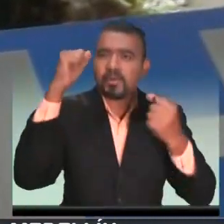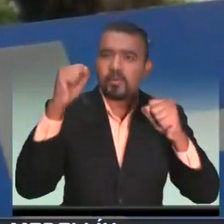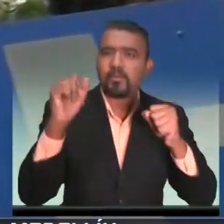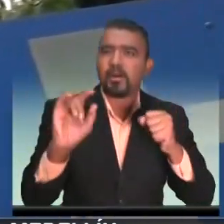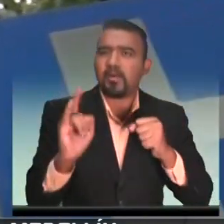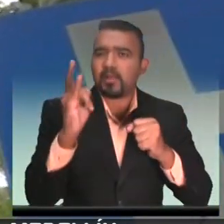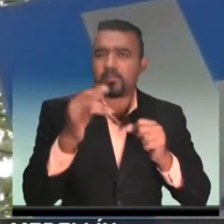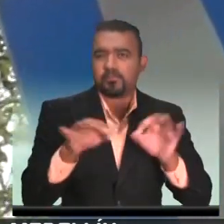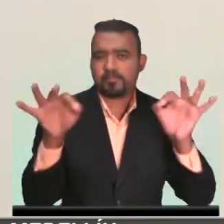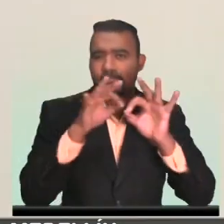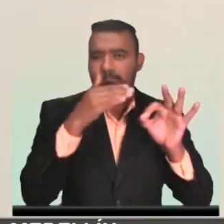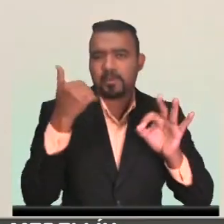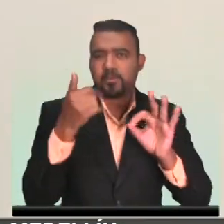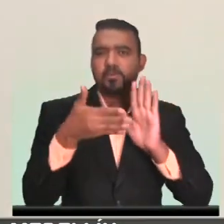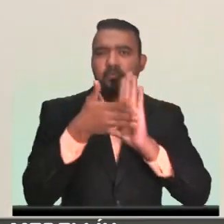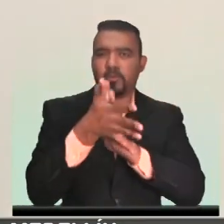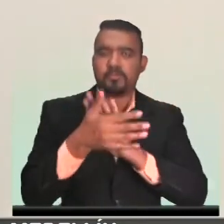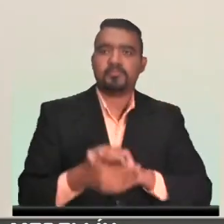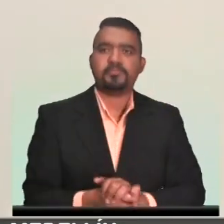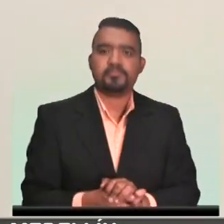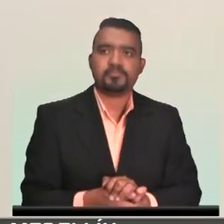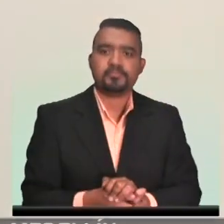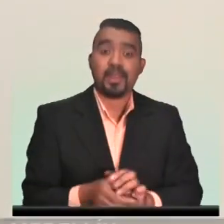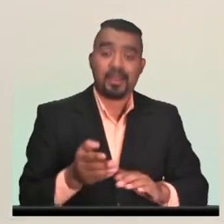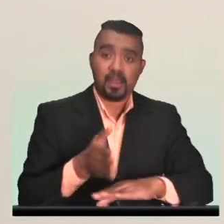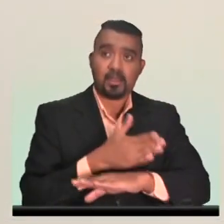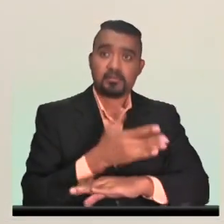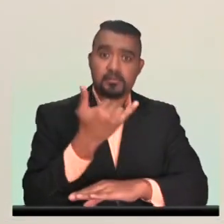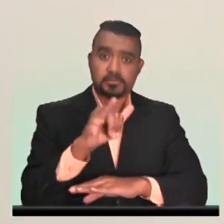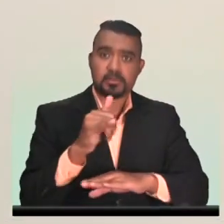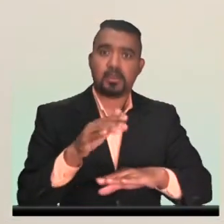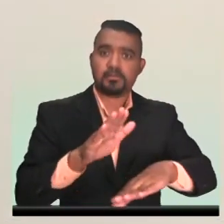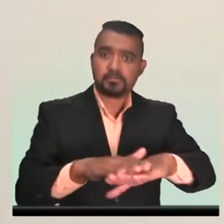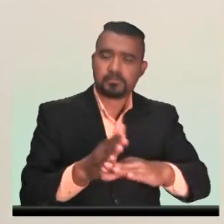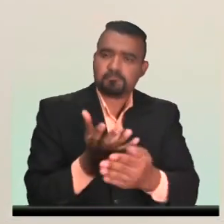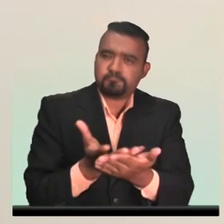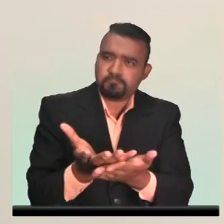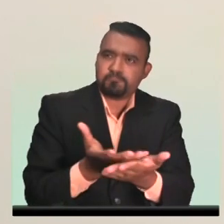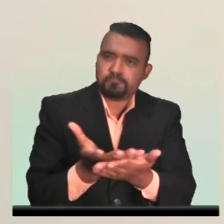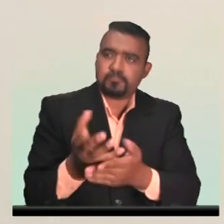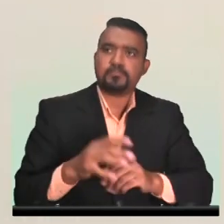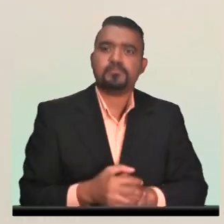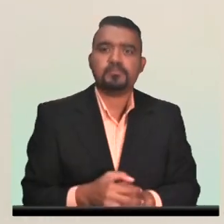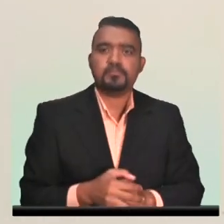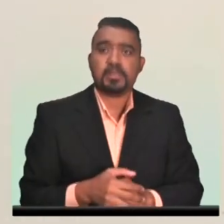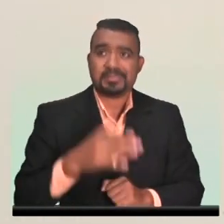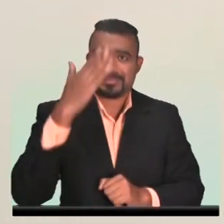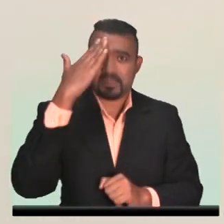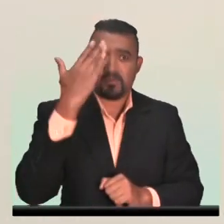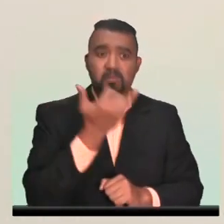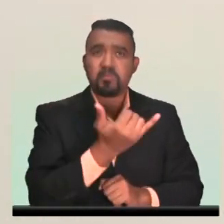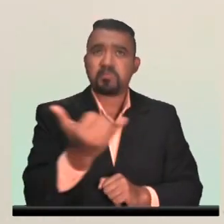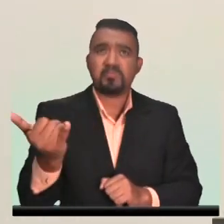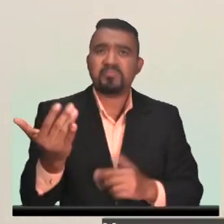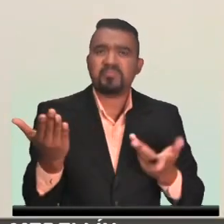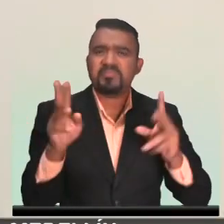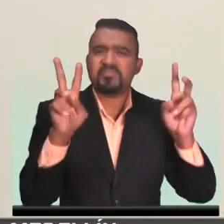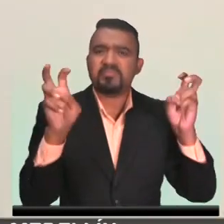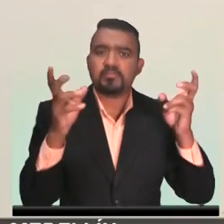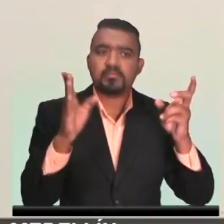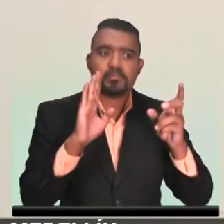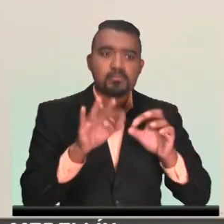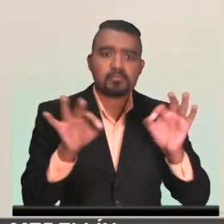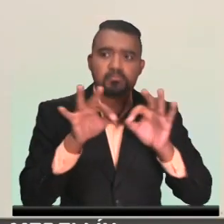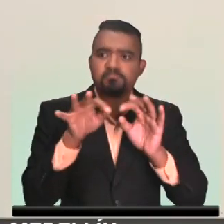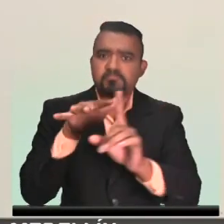entendidos efe una serie de determinaciones a la medicación para evitar la afectación a la ciudad